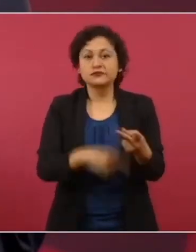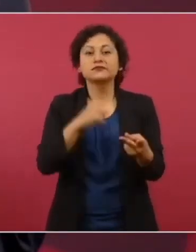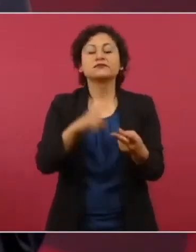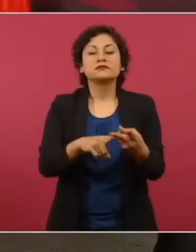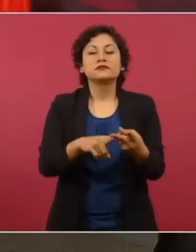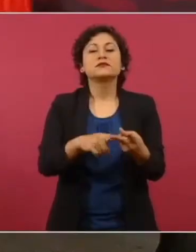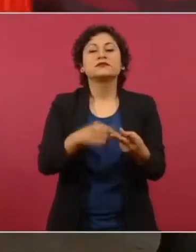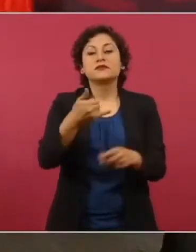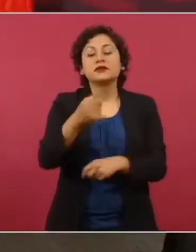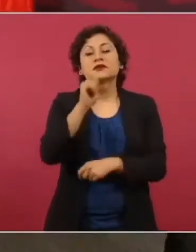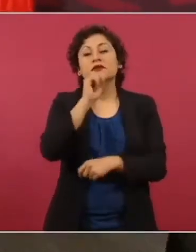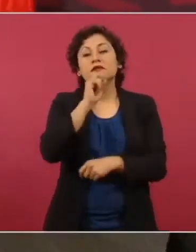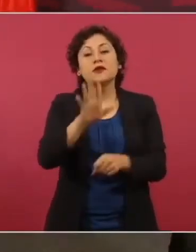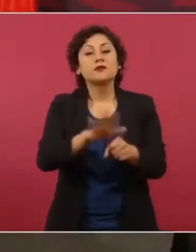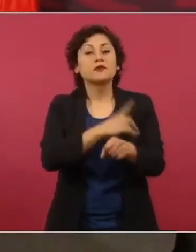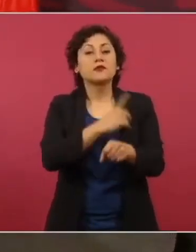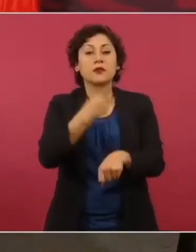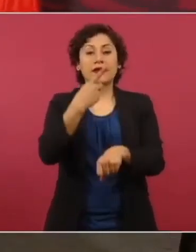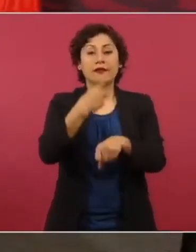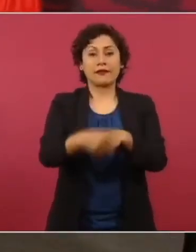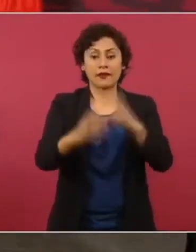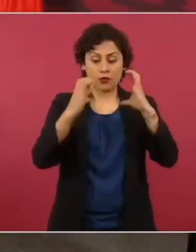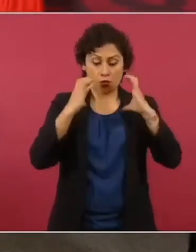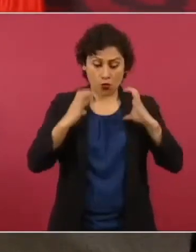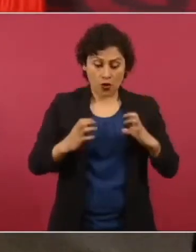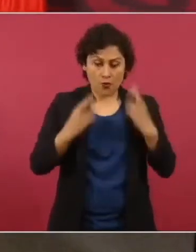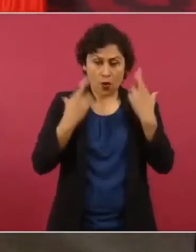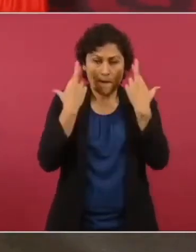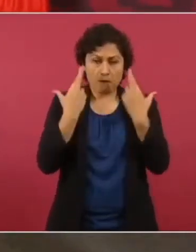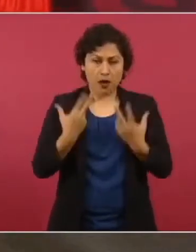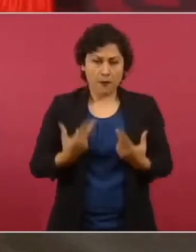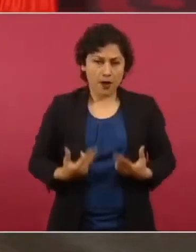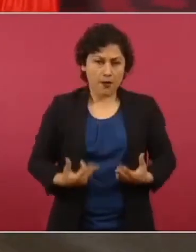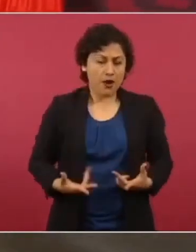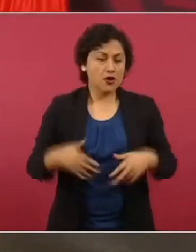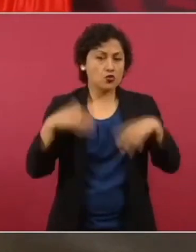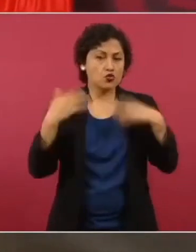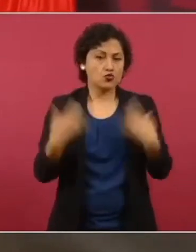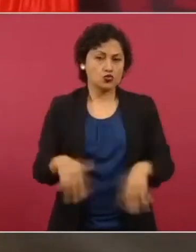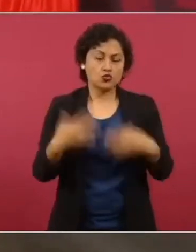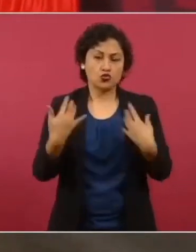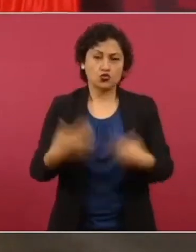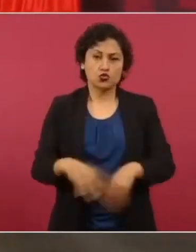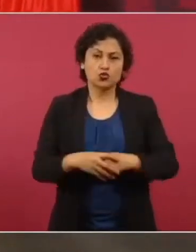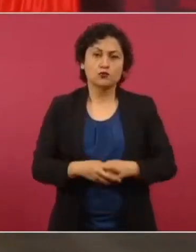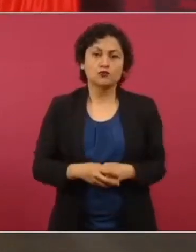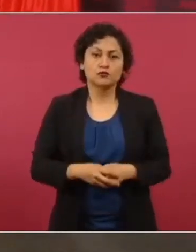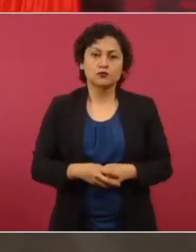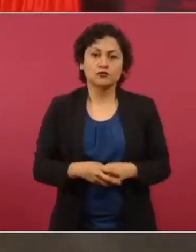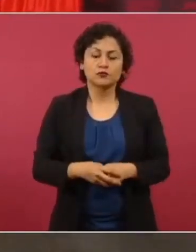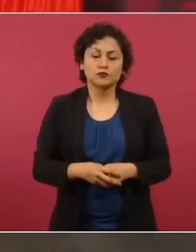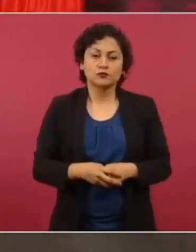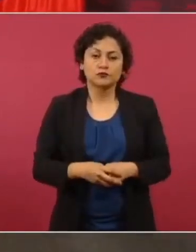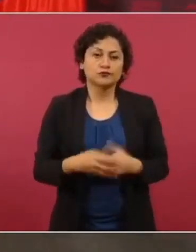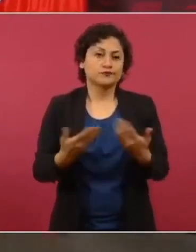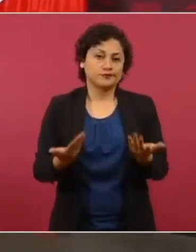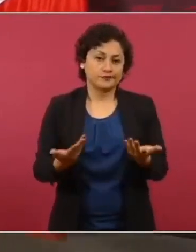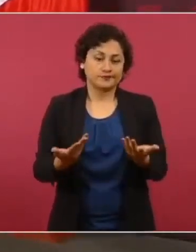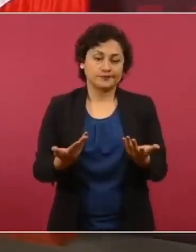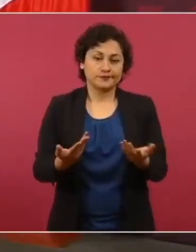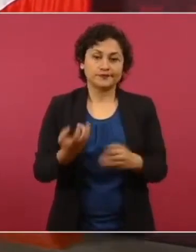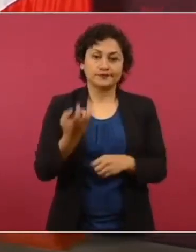la destrucción que causan. Llevan muy